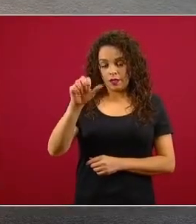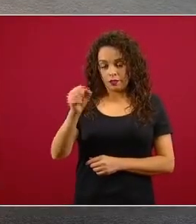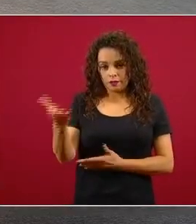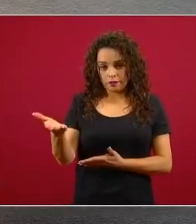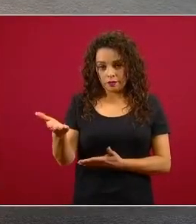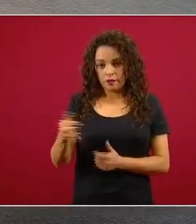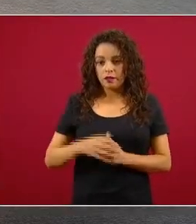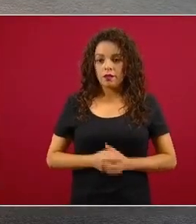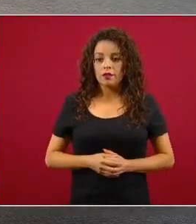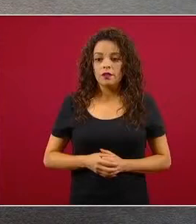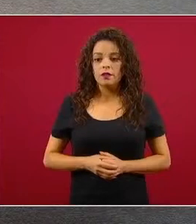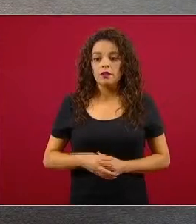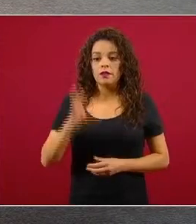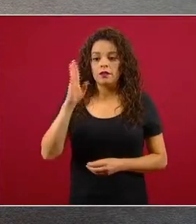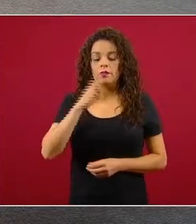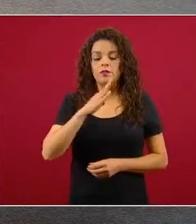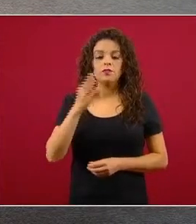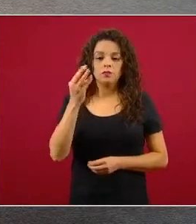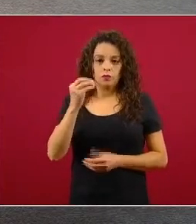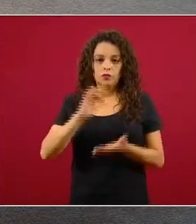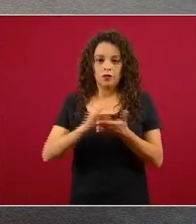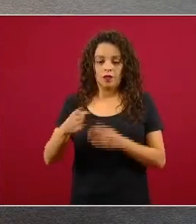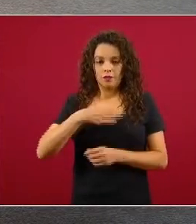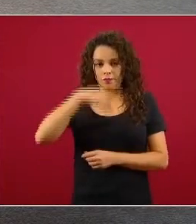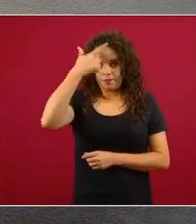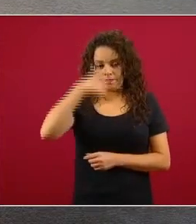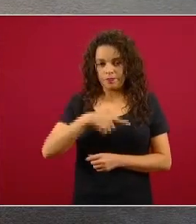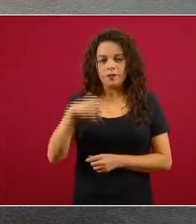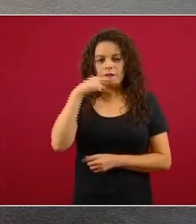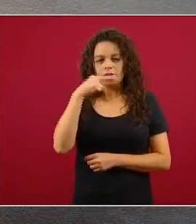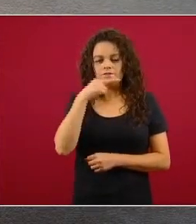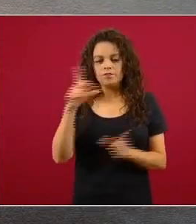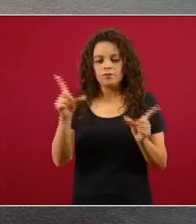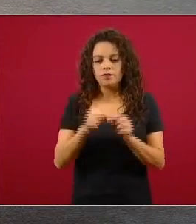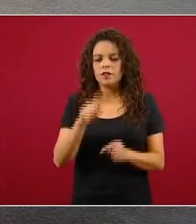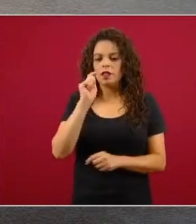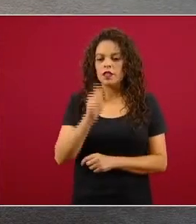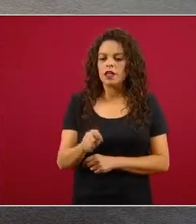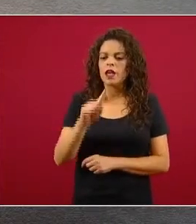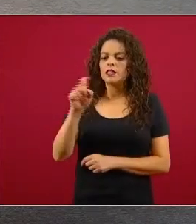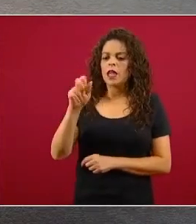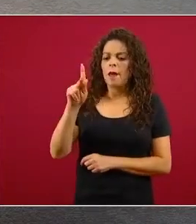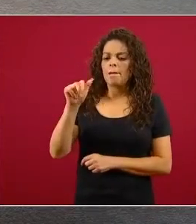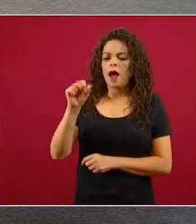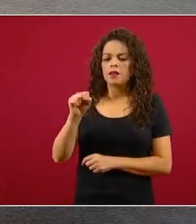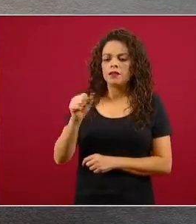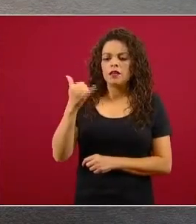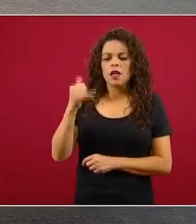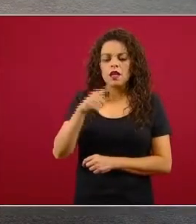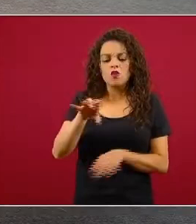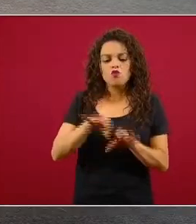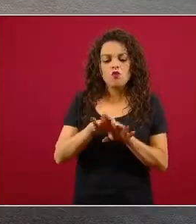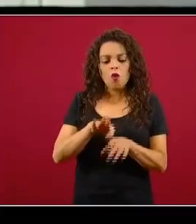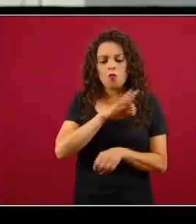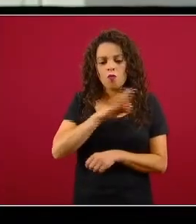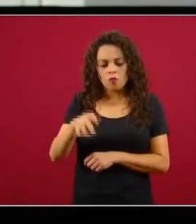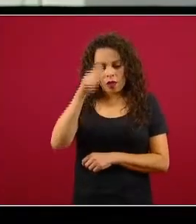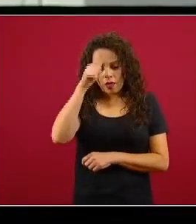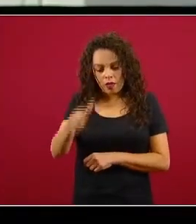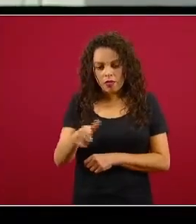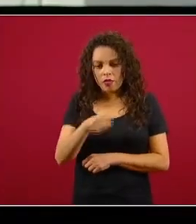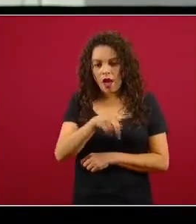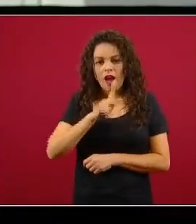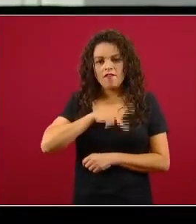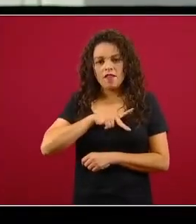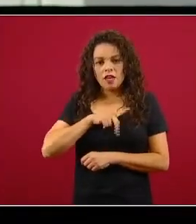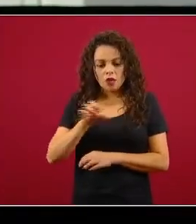con... Muchas gracias, buenas noches. Rápido, sobre las cepas y el rastreo de la secuencia del virus. Pues, ¿qué información se tiene? No, tengo